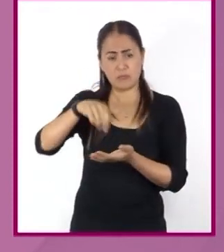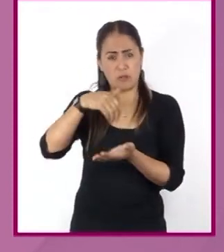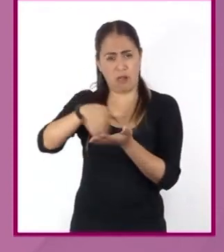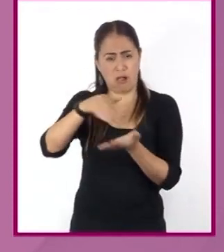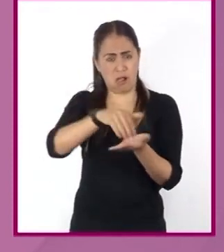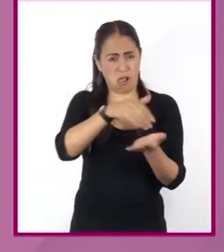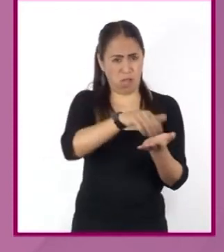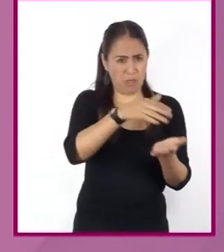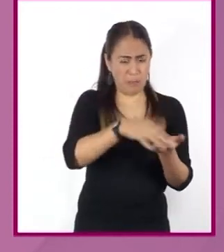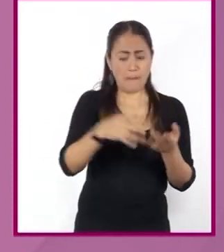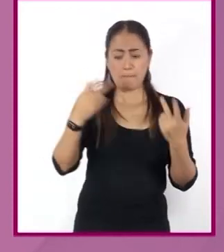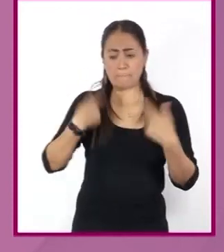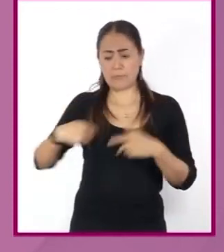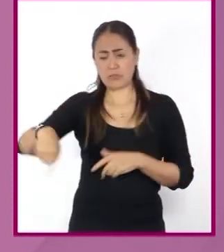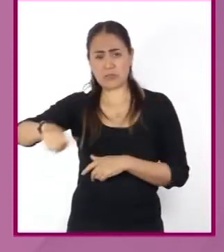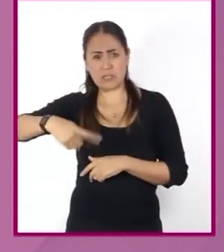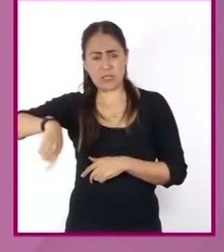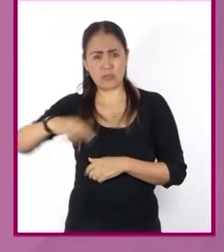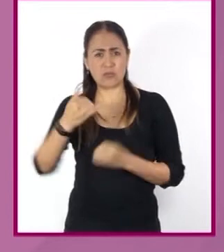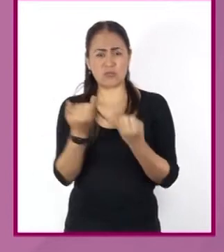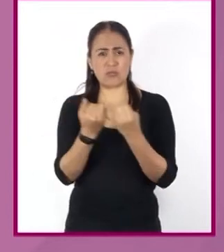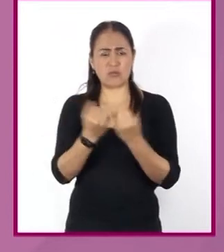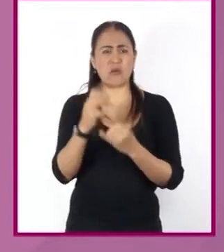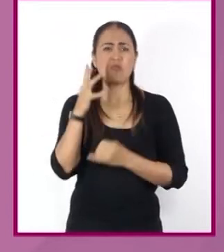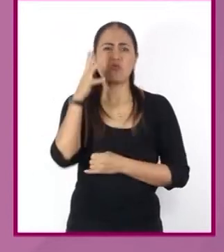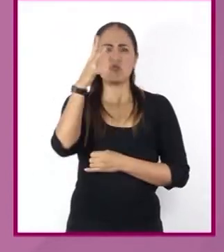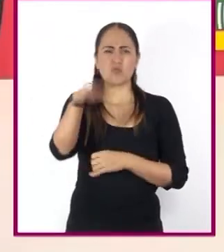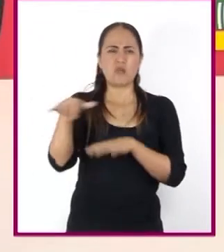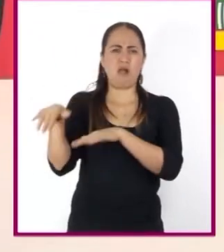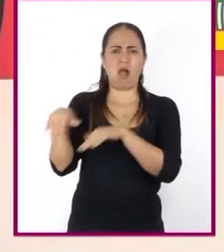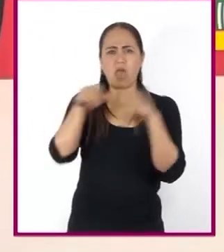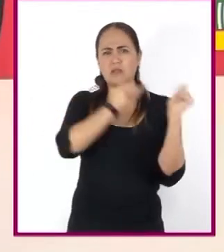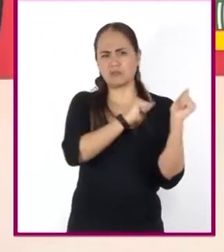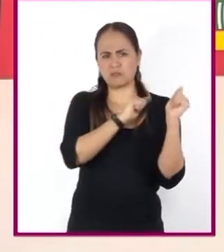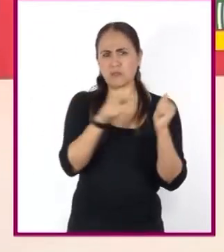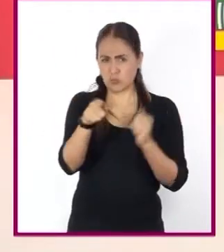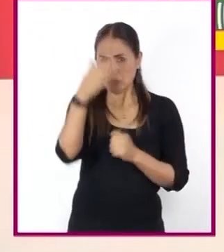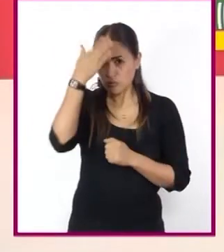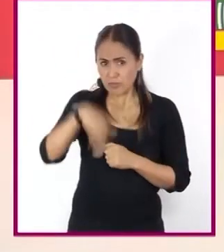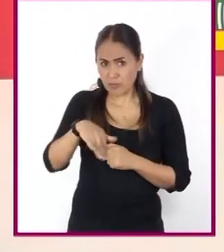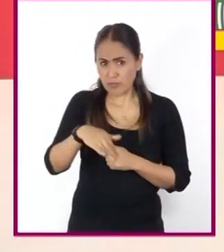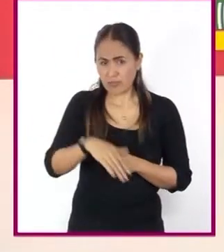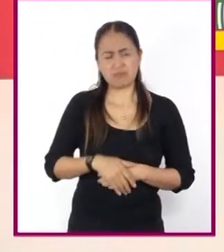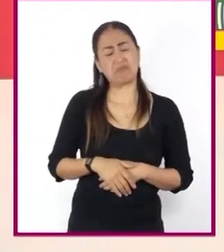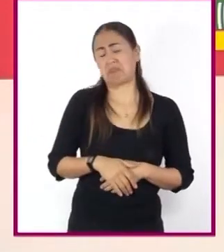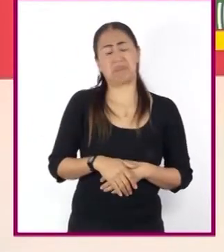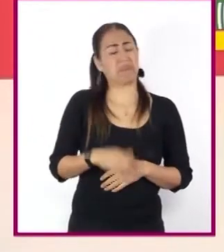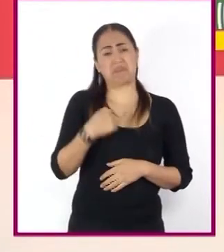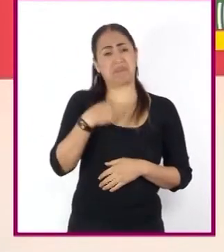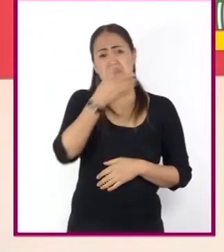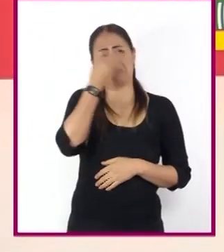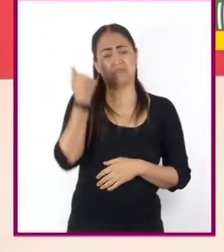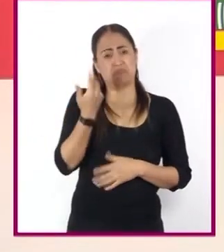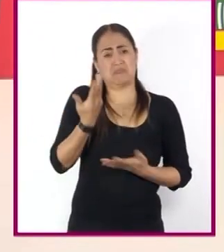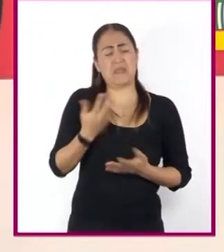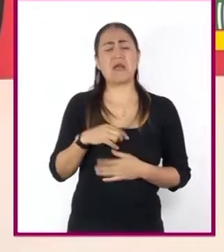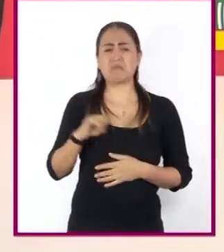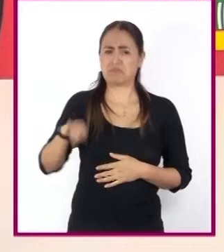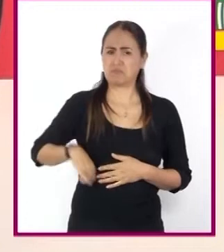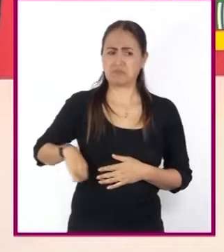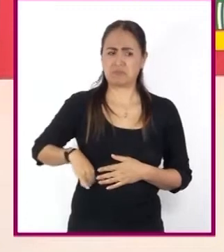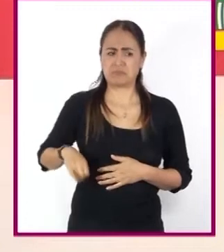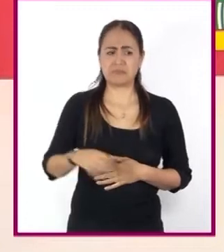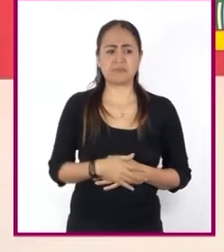los británicos también la abandonaran en el futuro? No, maestra, no sabía. Qué